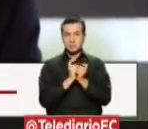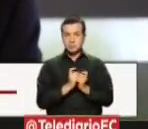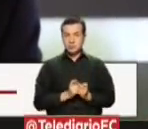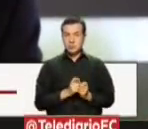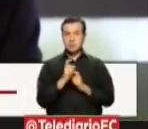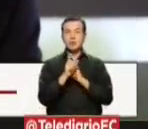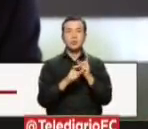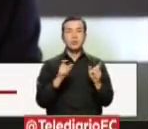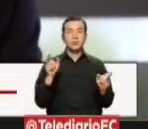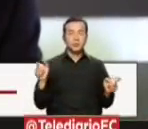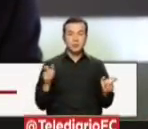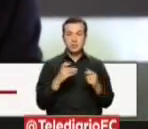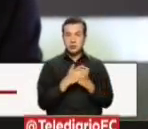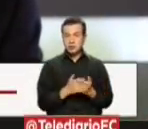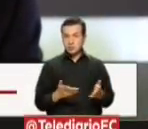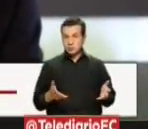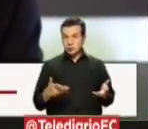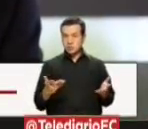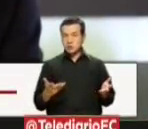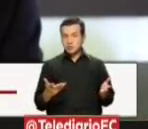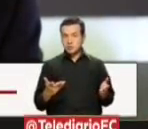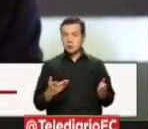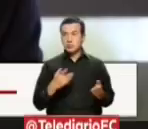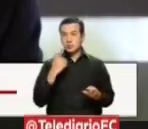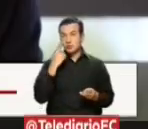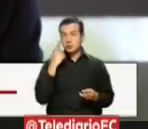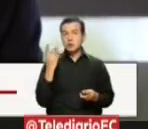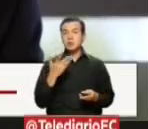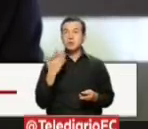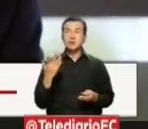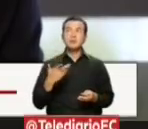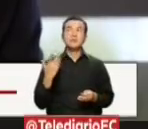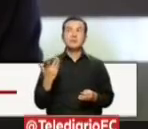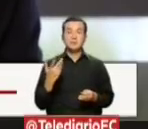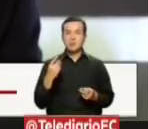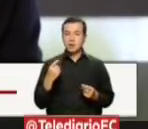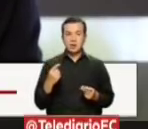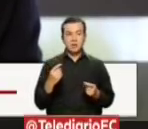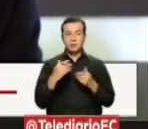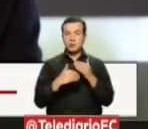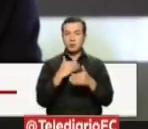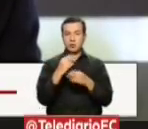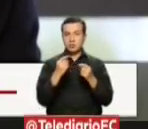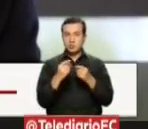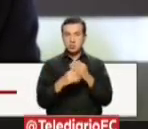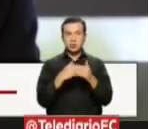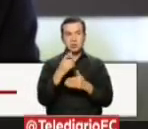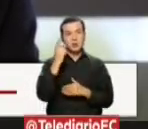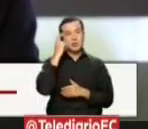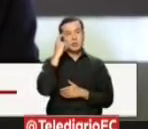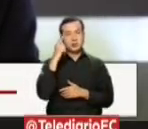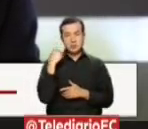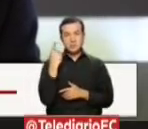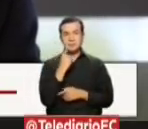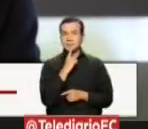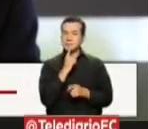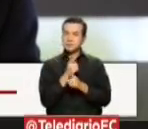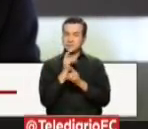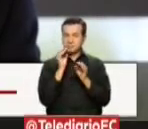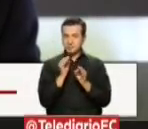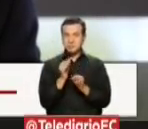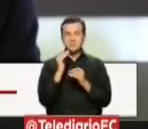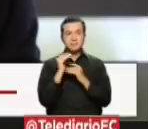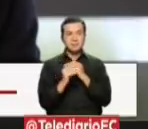Las personas que los lideran únicamente lo que hacen es acelerar los procesos, y creo que nosotros lo aceleramos.